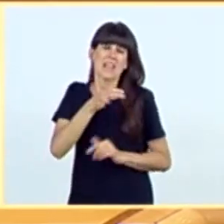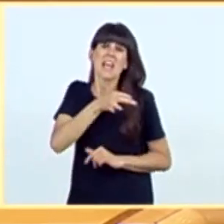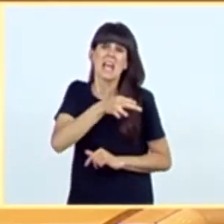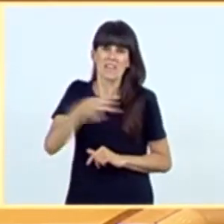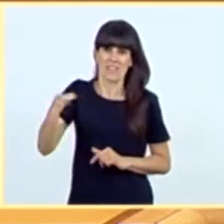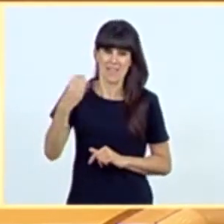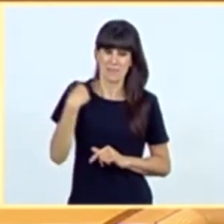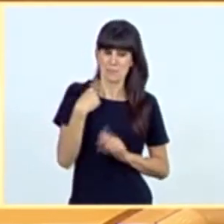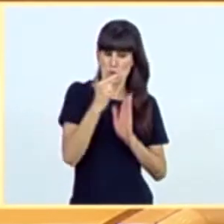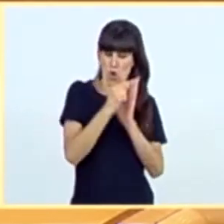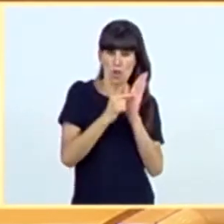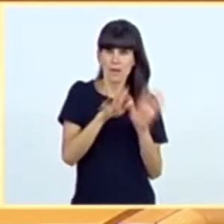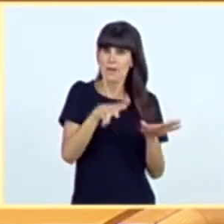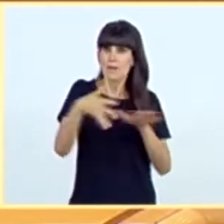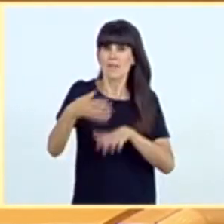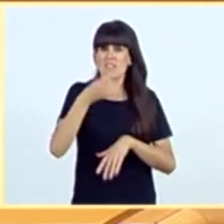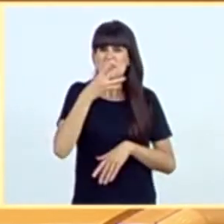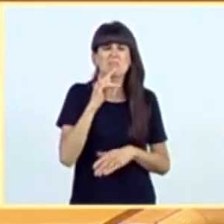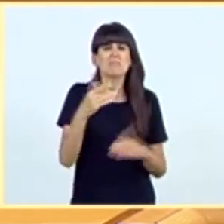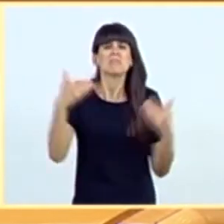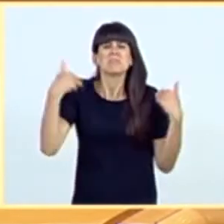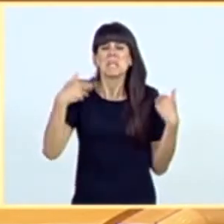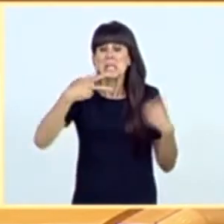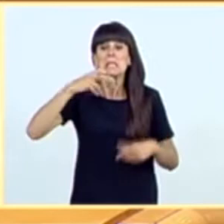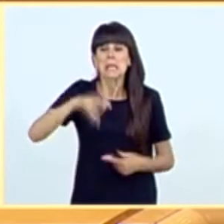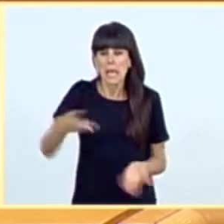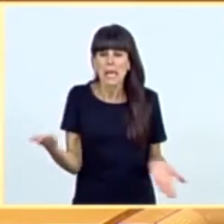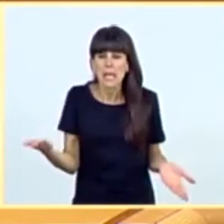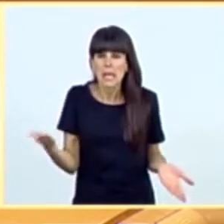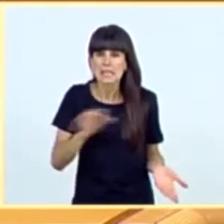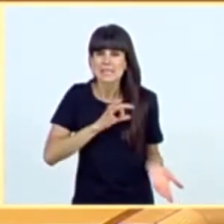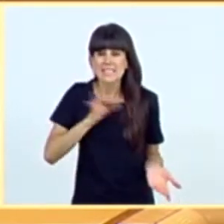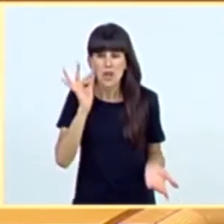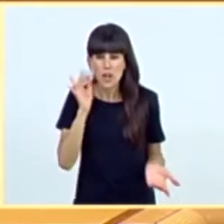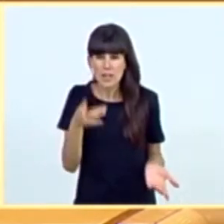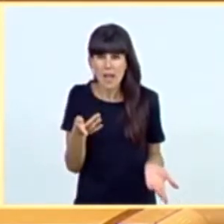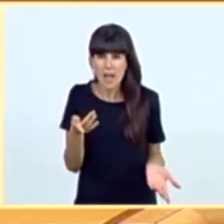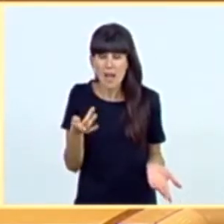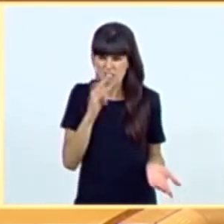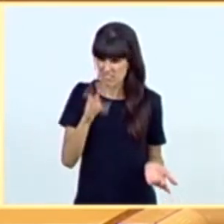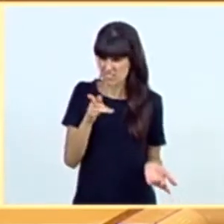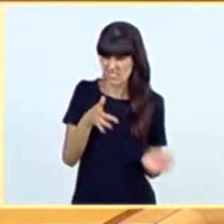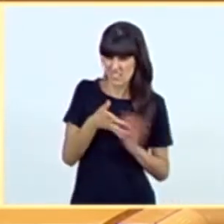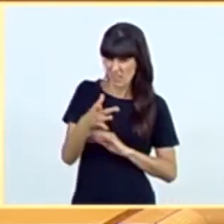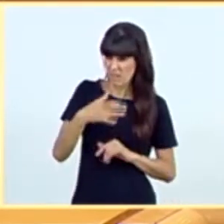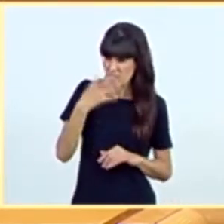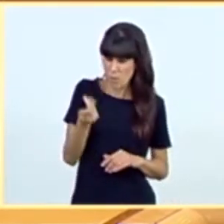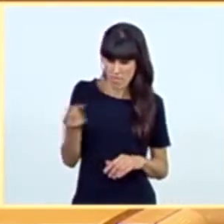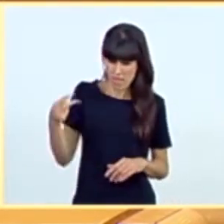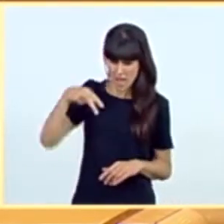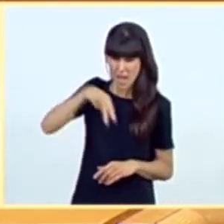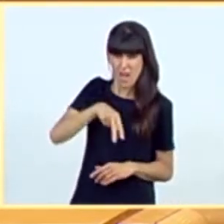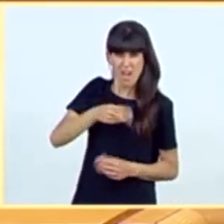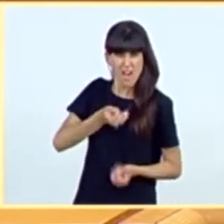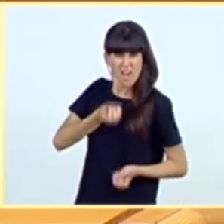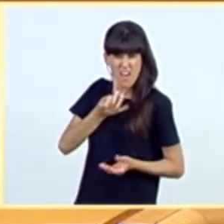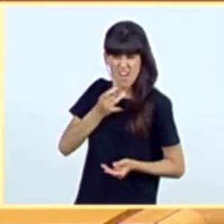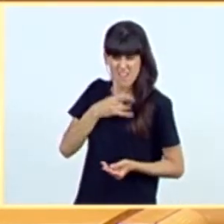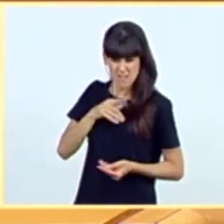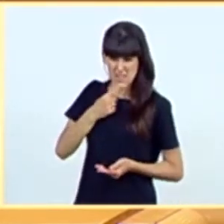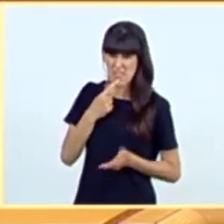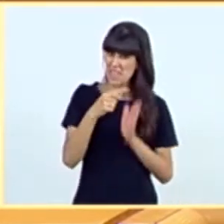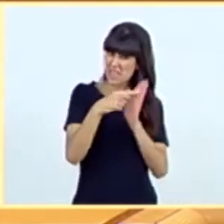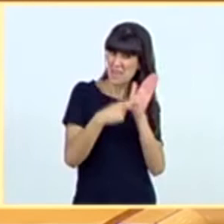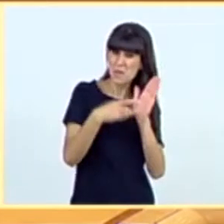en esta orden. ¿De quién son las competencias, señoría? ¿Va a tener usted la desvergüenza de subirse a esta tribuna y contradecir lo que